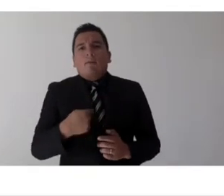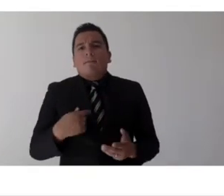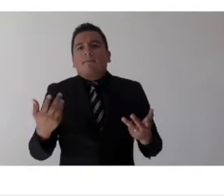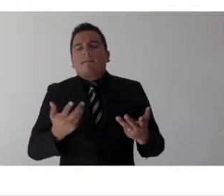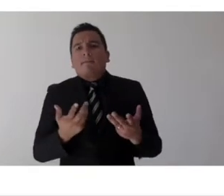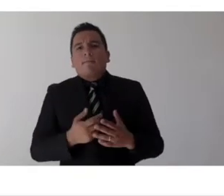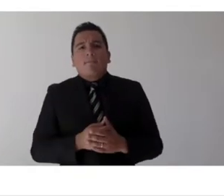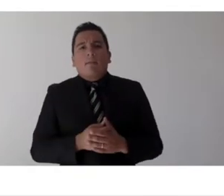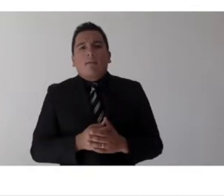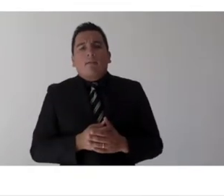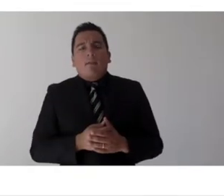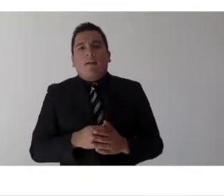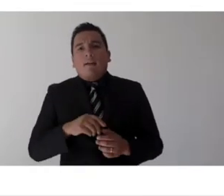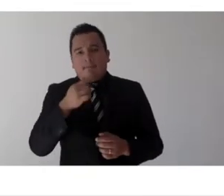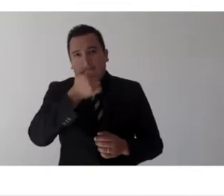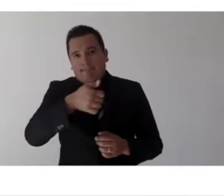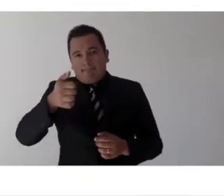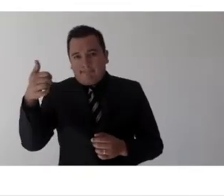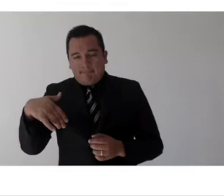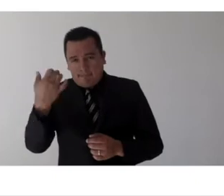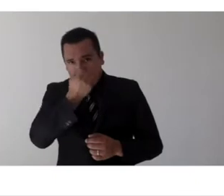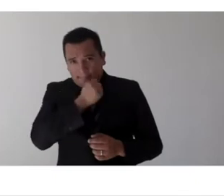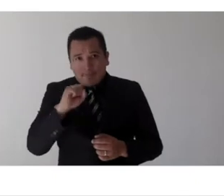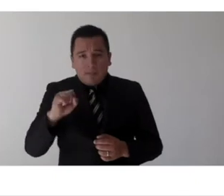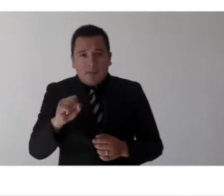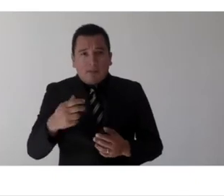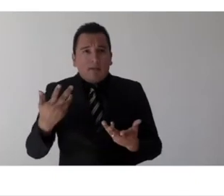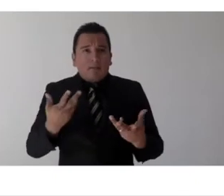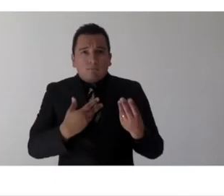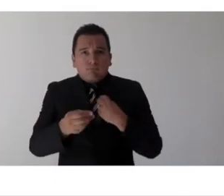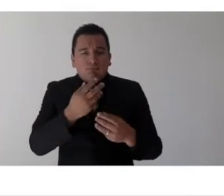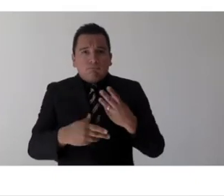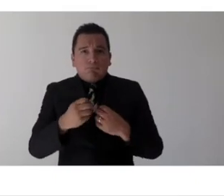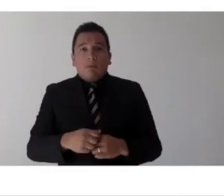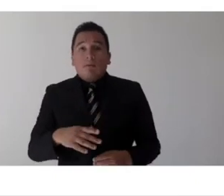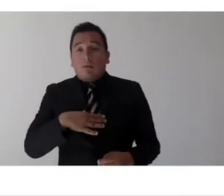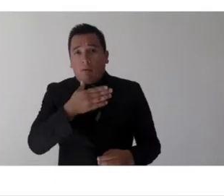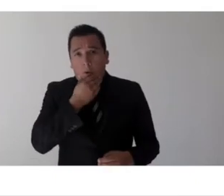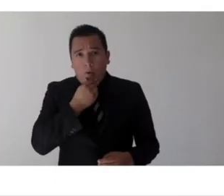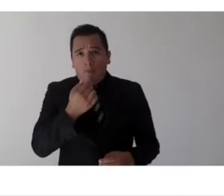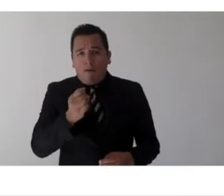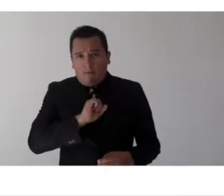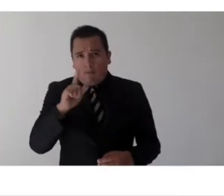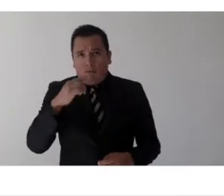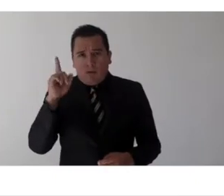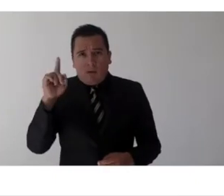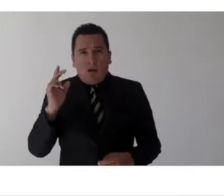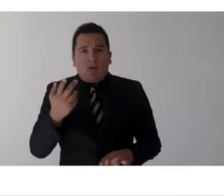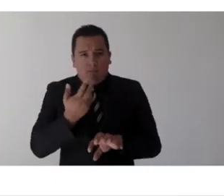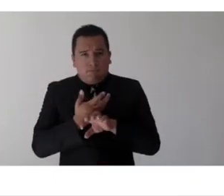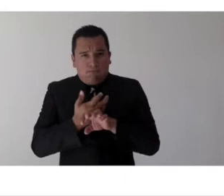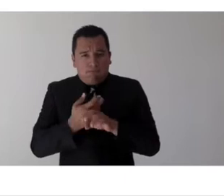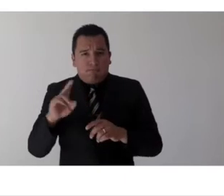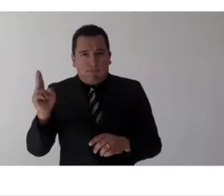una metodología de organización comunitaria de un académico de Harvard que se llama Marshall Ganz. Y Marshall